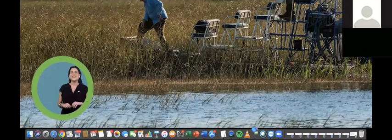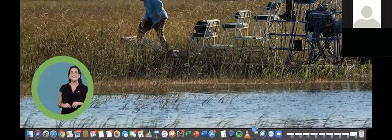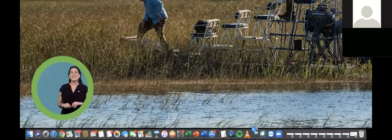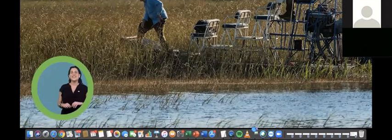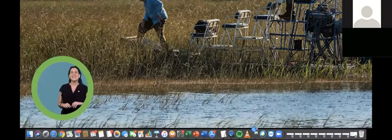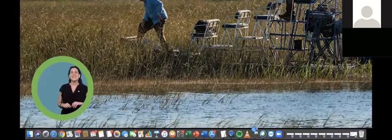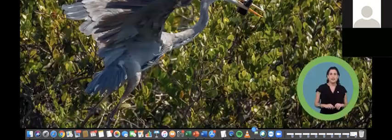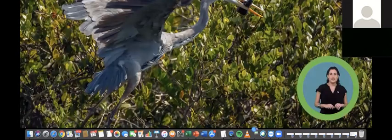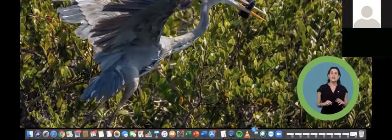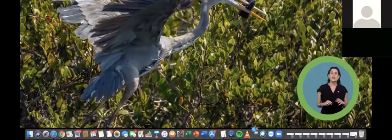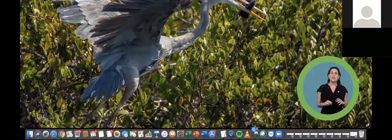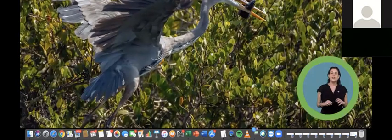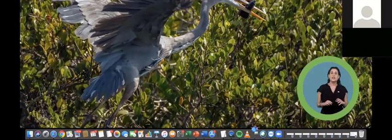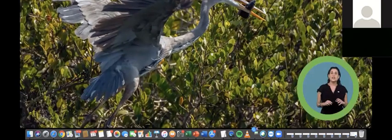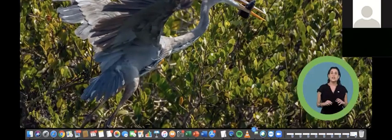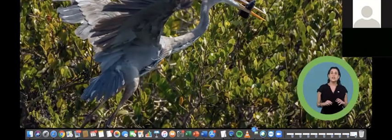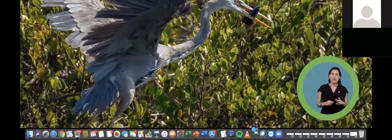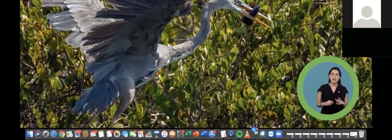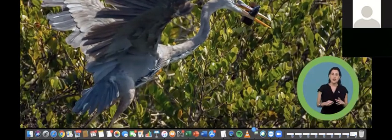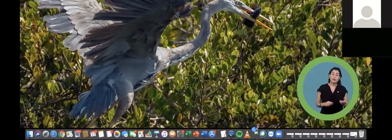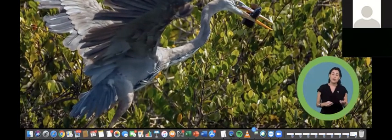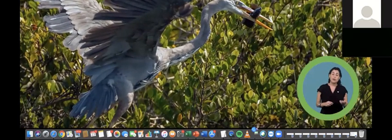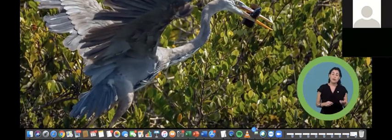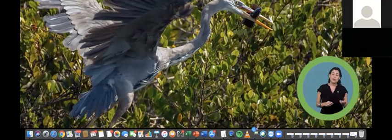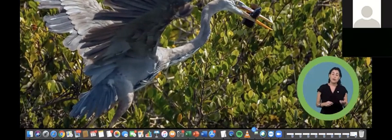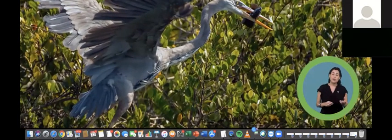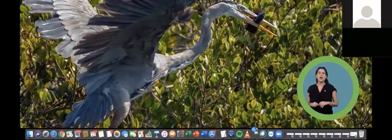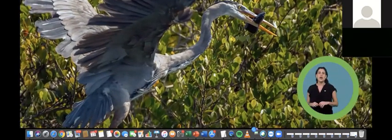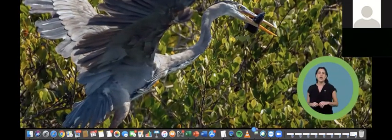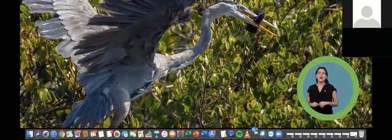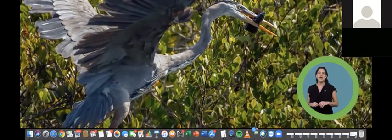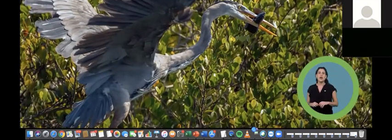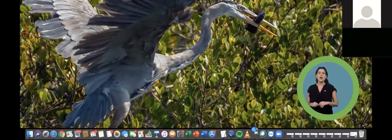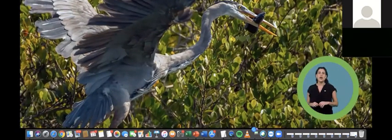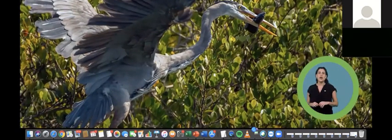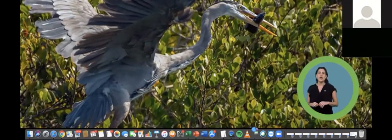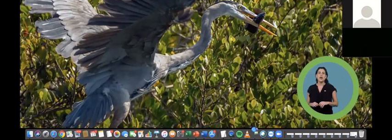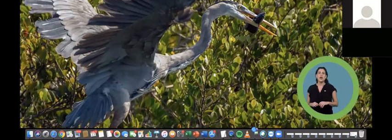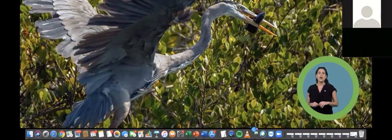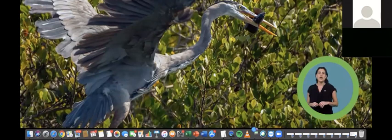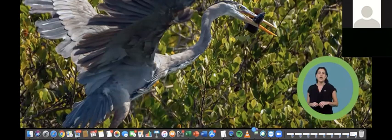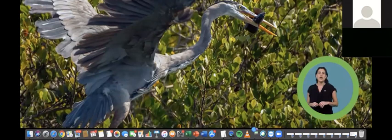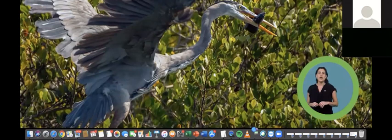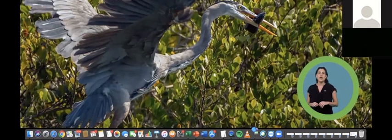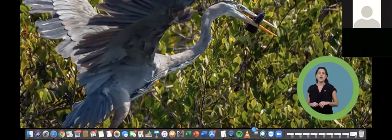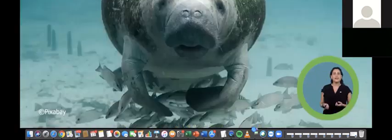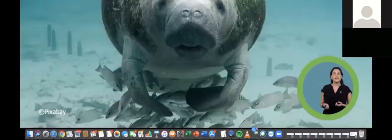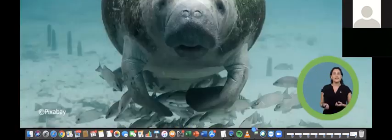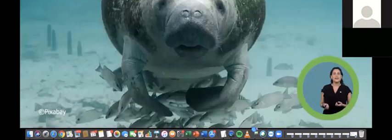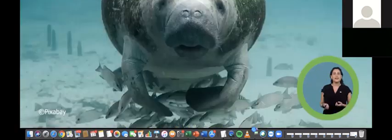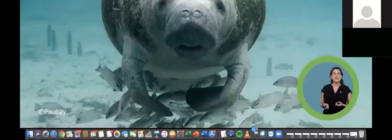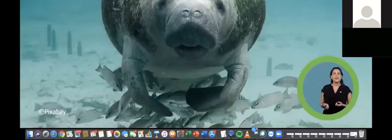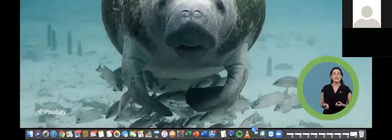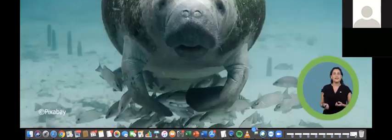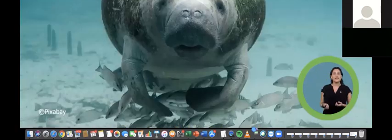ellas protegidas o en peligro de extinción, como es el cocodrilo americano, la pantera de Florida y el manatí. Con 1.5